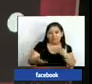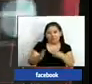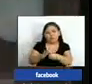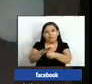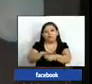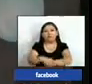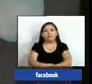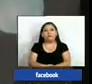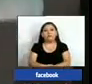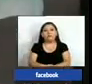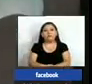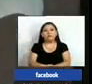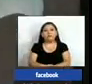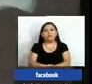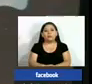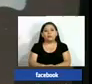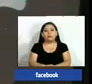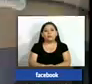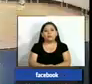pacientes.